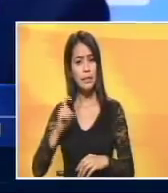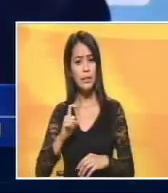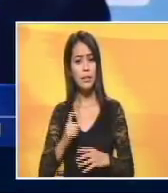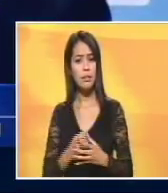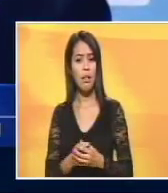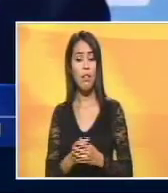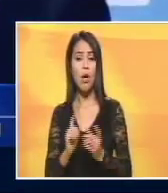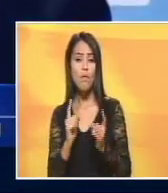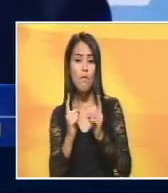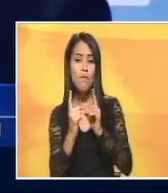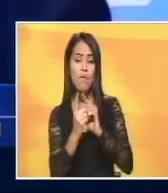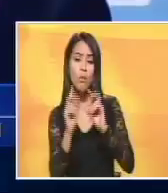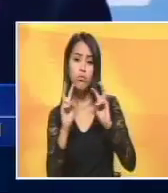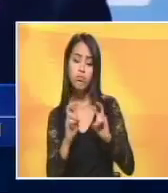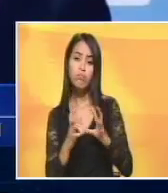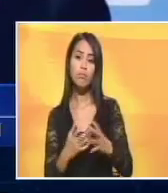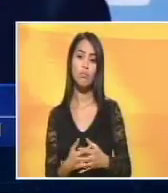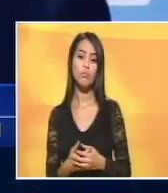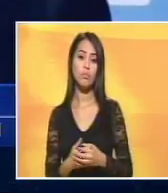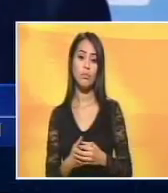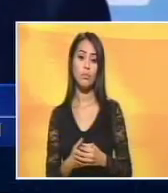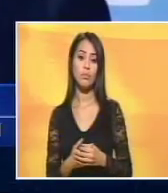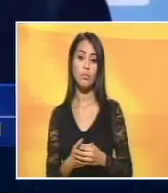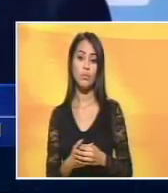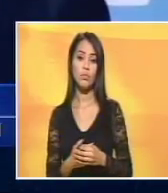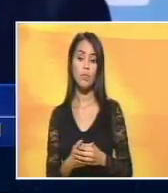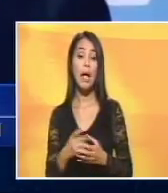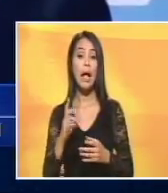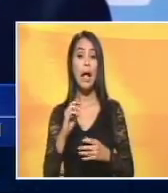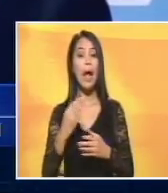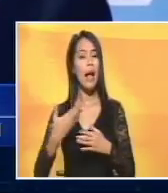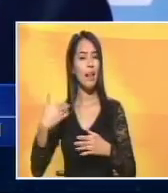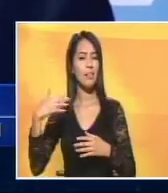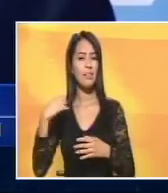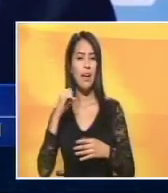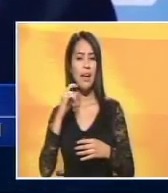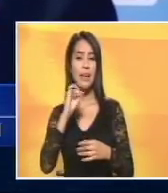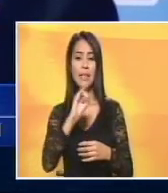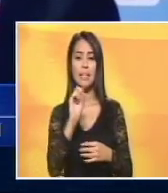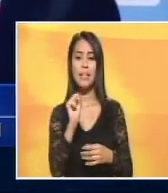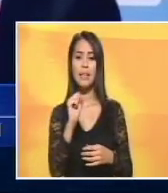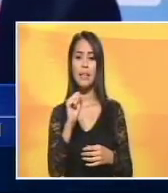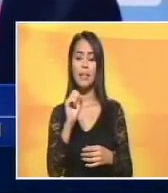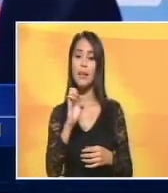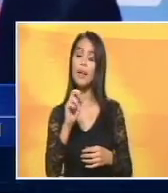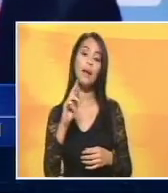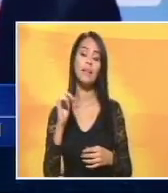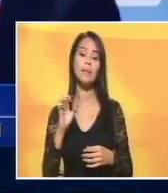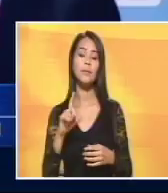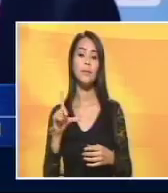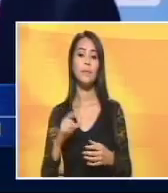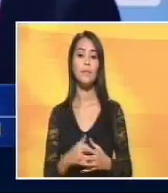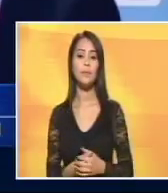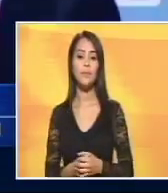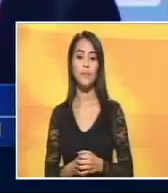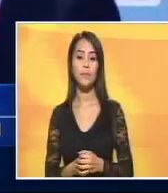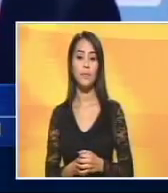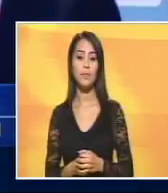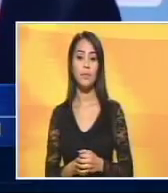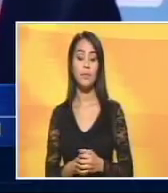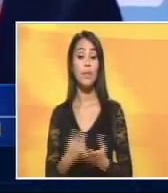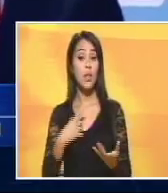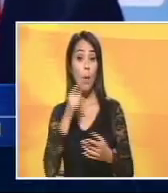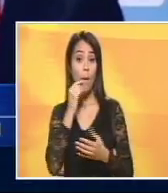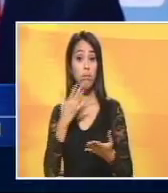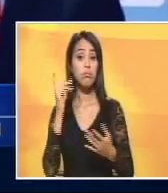una reforma y a la presunta tendencia anti-Israel del ente. El primer ministro israelí, Benjamin